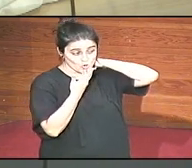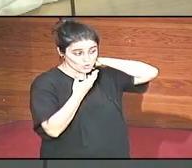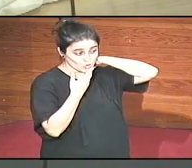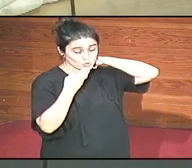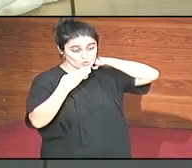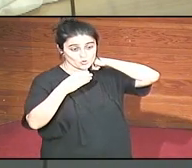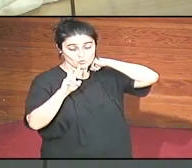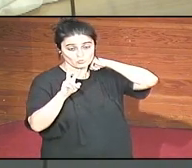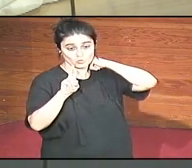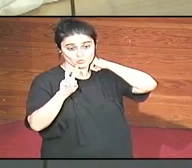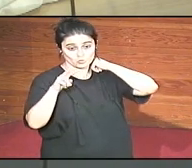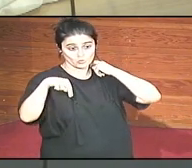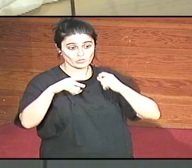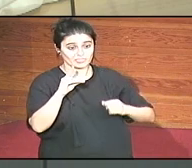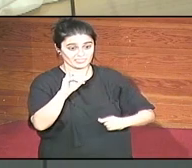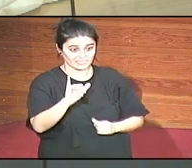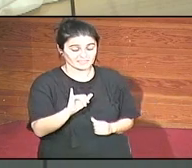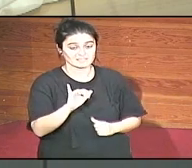sobre todo es muriendo y tanzania